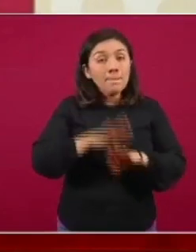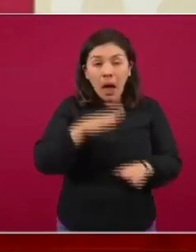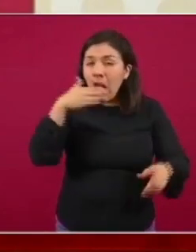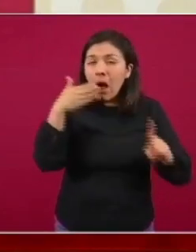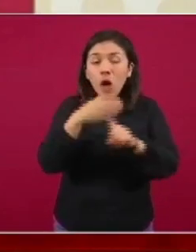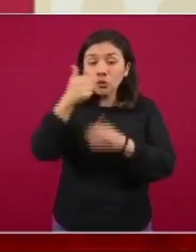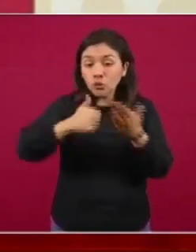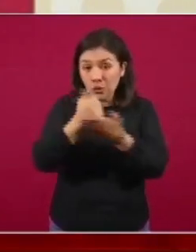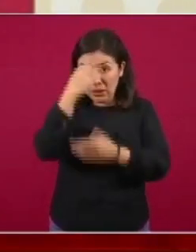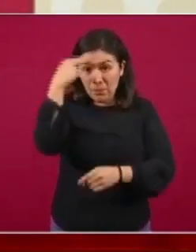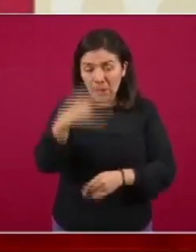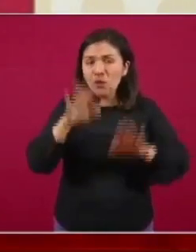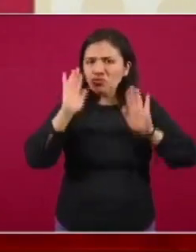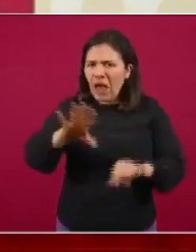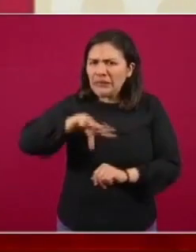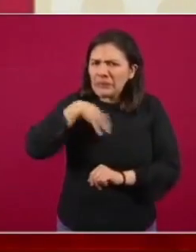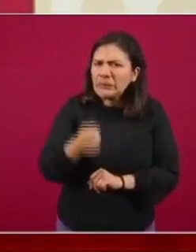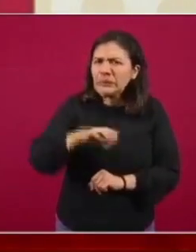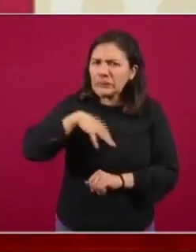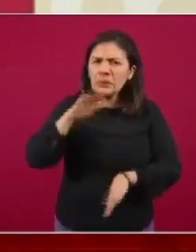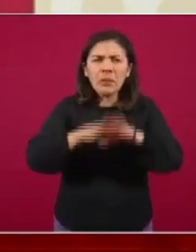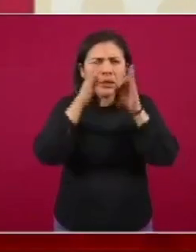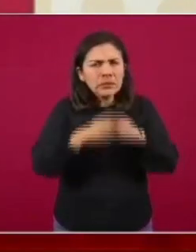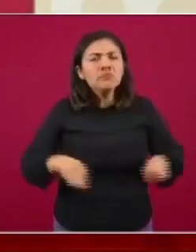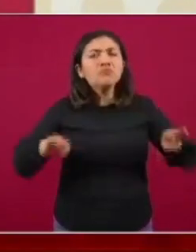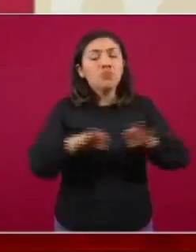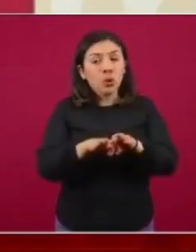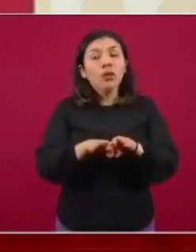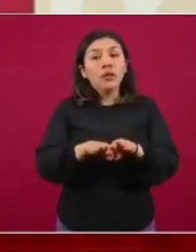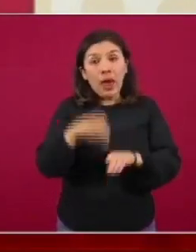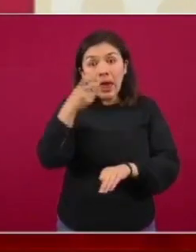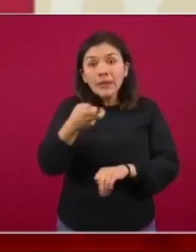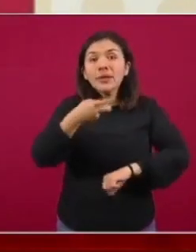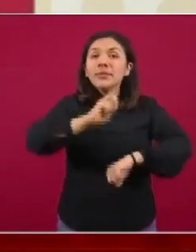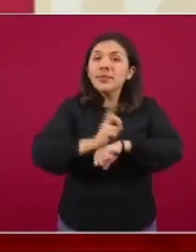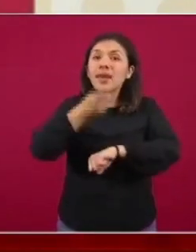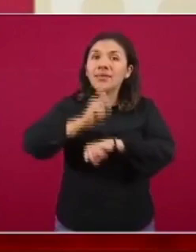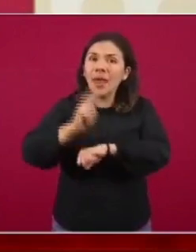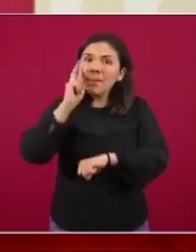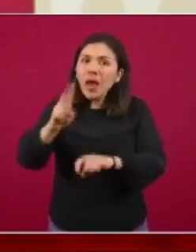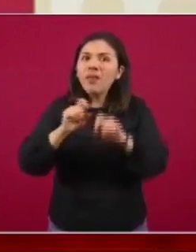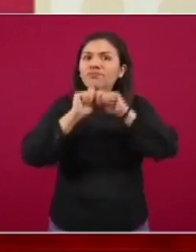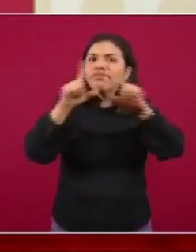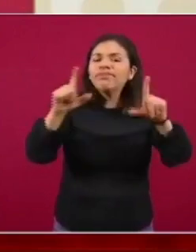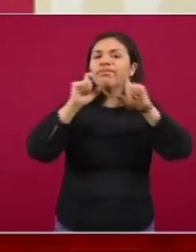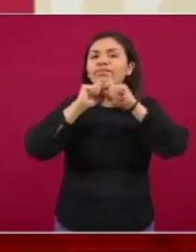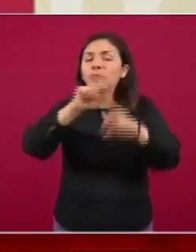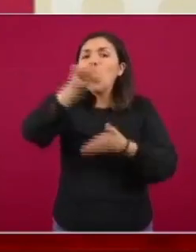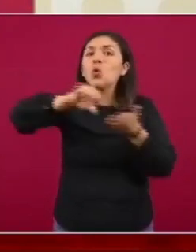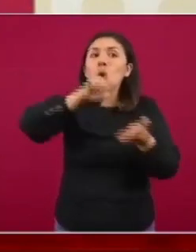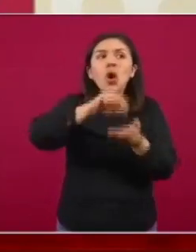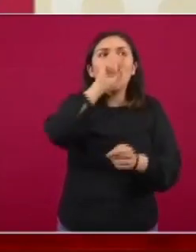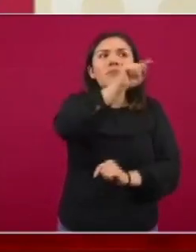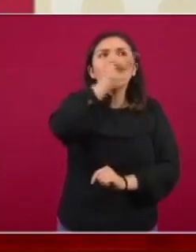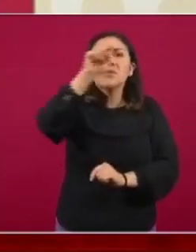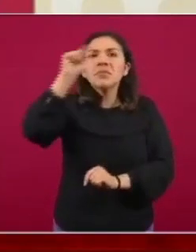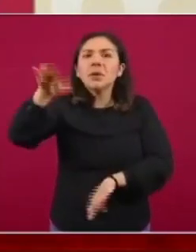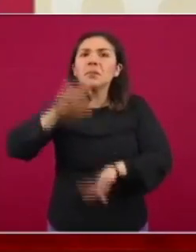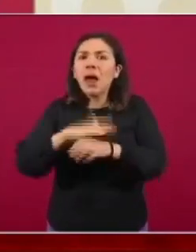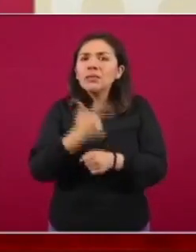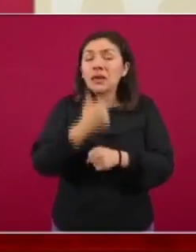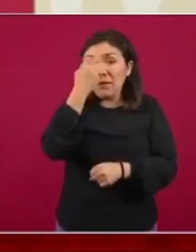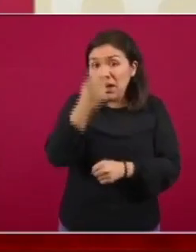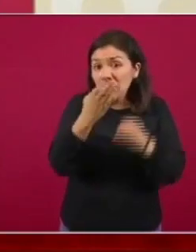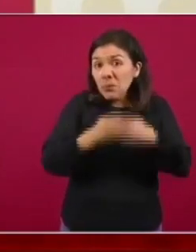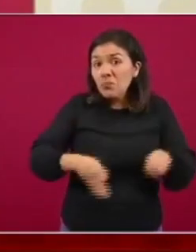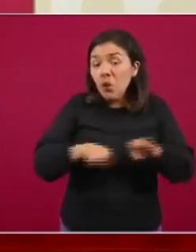la Ciudad de México se ha hecho un esfuerzo muy importante y por eso pues cada día salen tantas colonias de alto riesgo, y eso es importante porque es parte